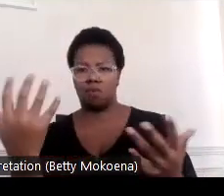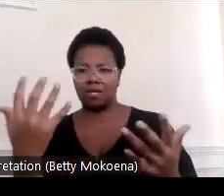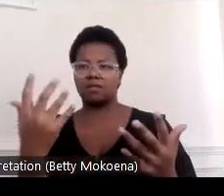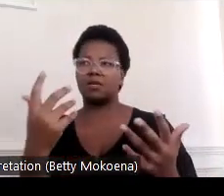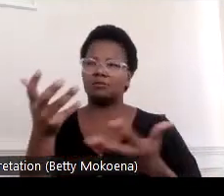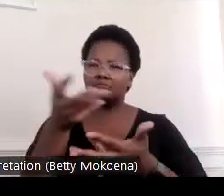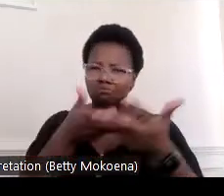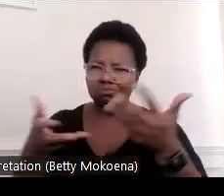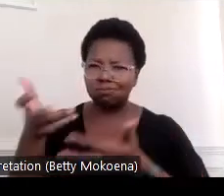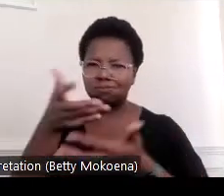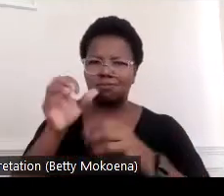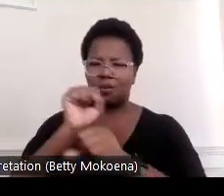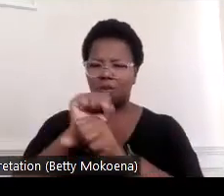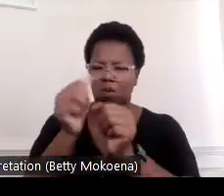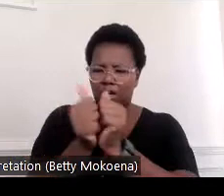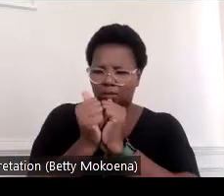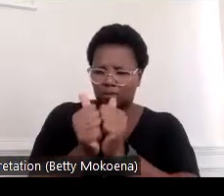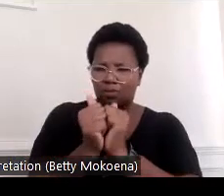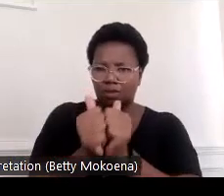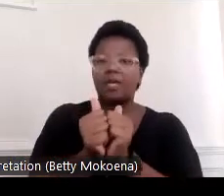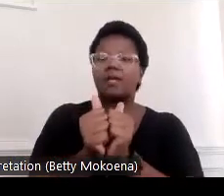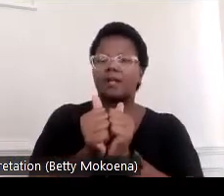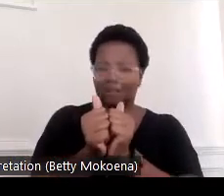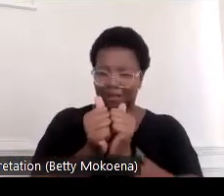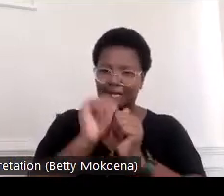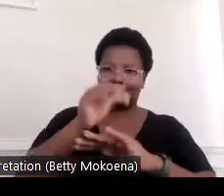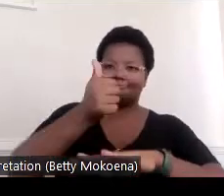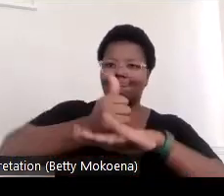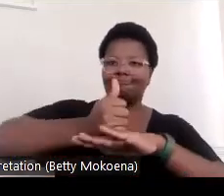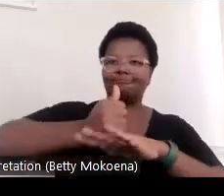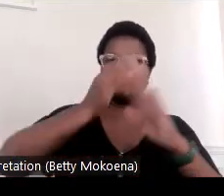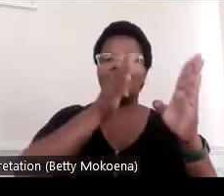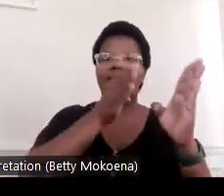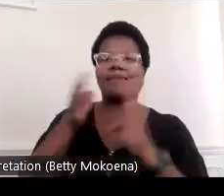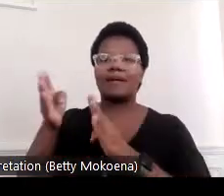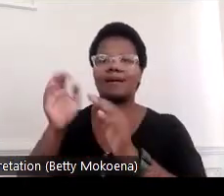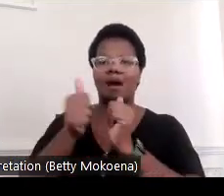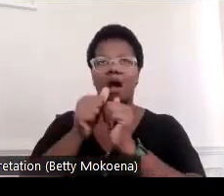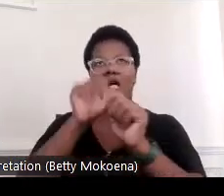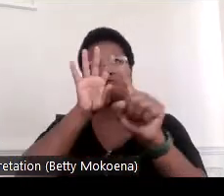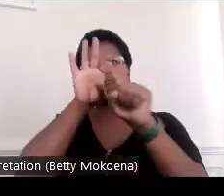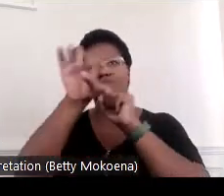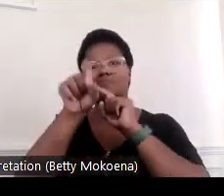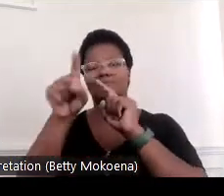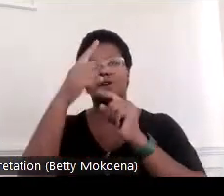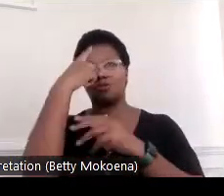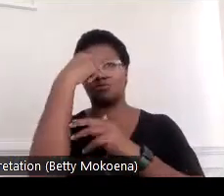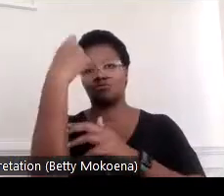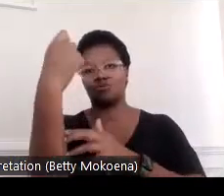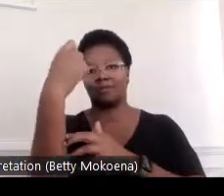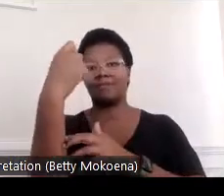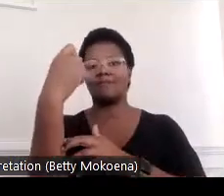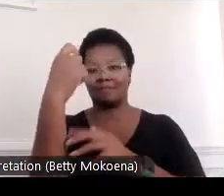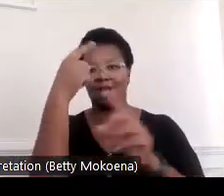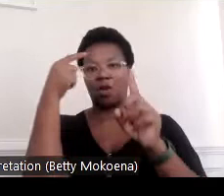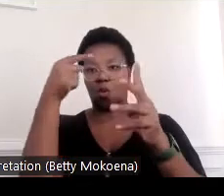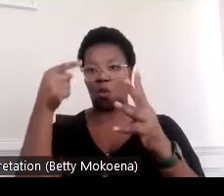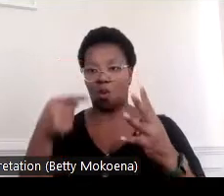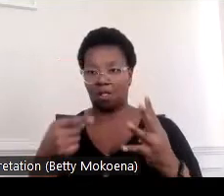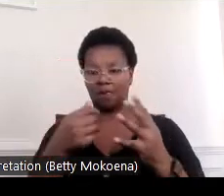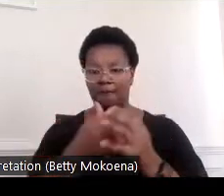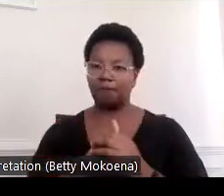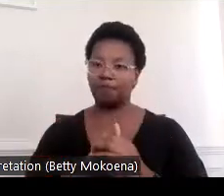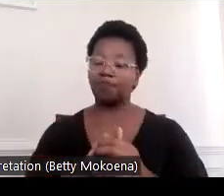lo que no le gustaría ver cuáles son sus sueños verdad y luego preparar hasta disponibilizar un equipo para ayudar a esa